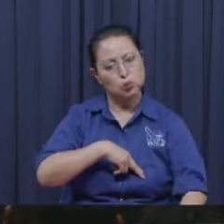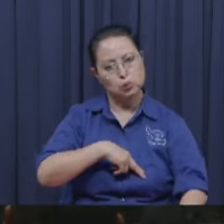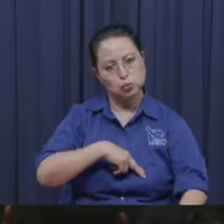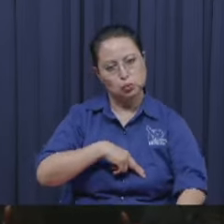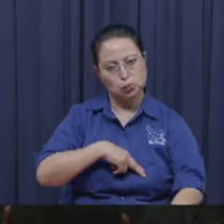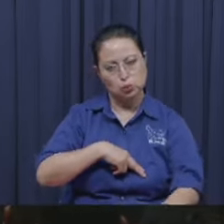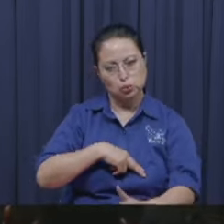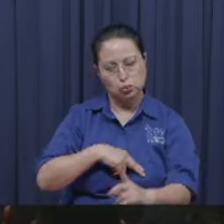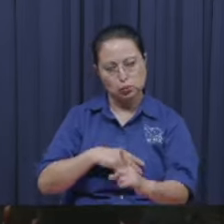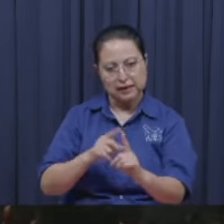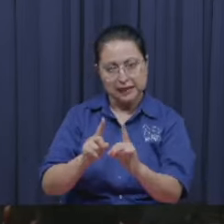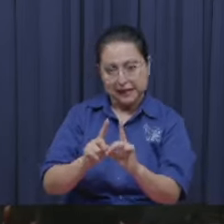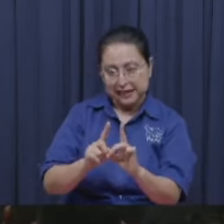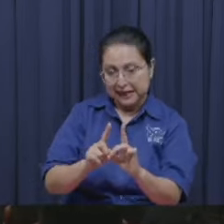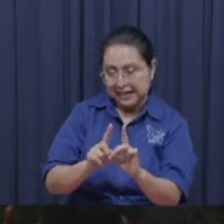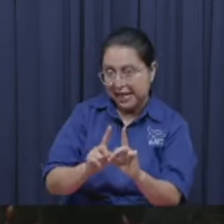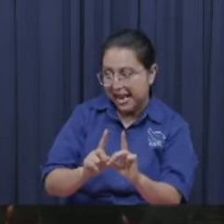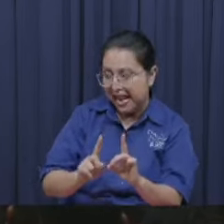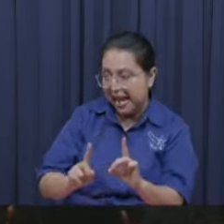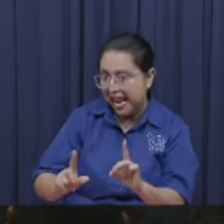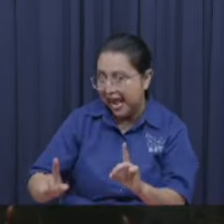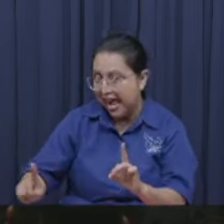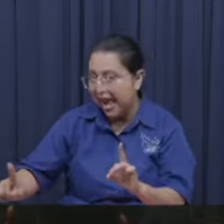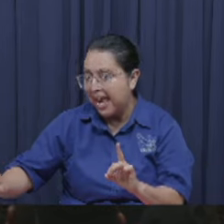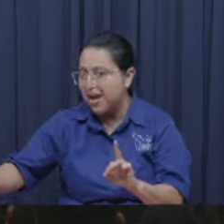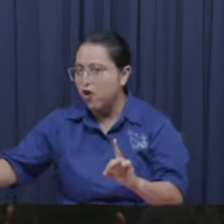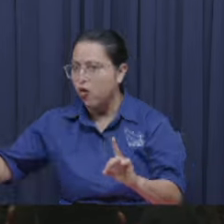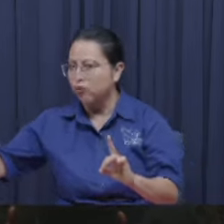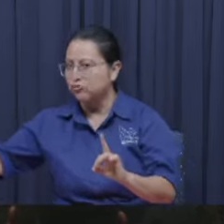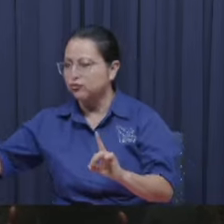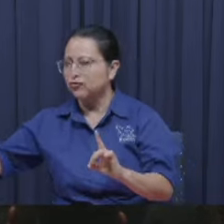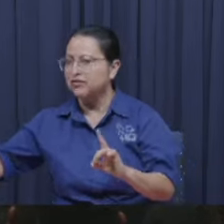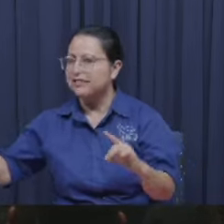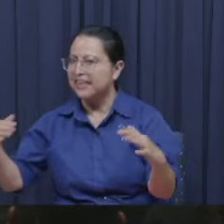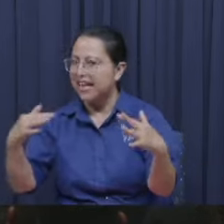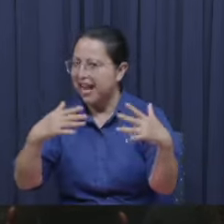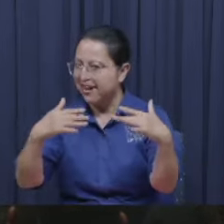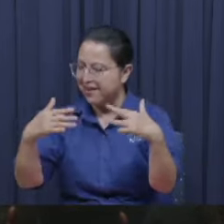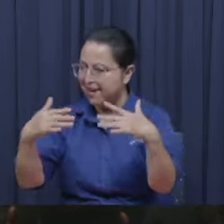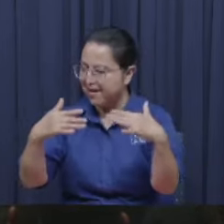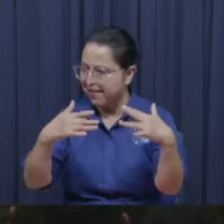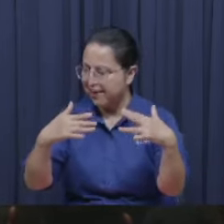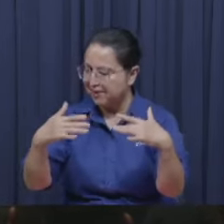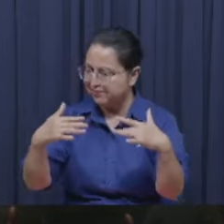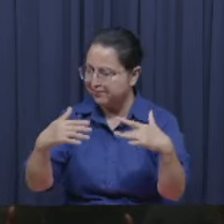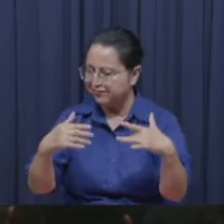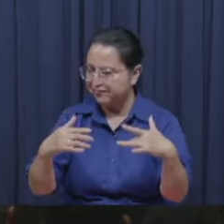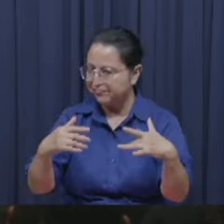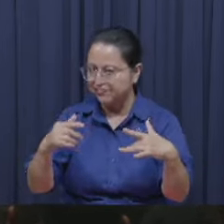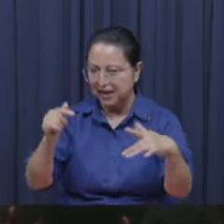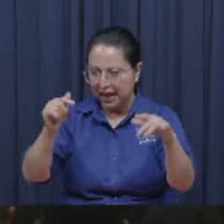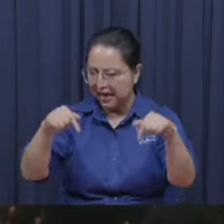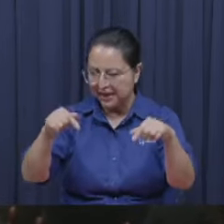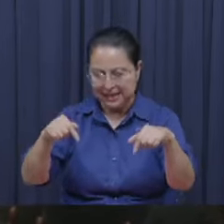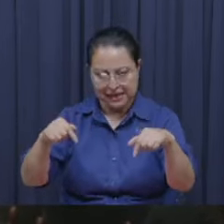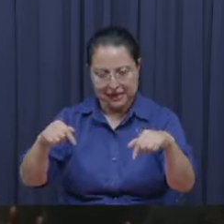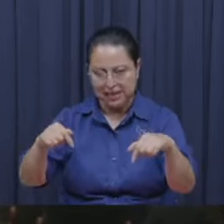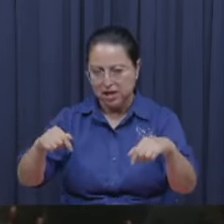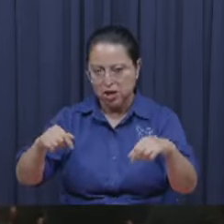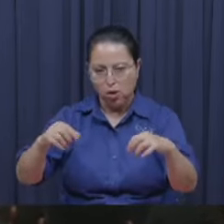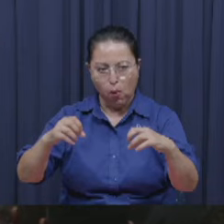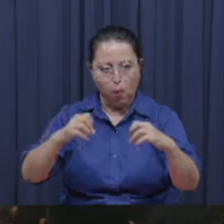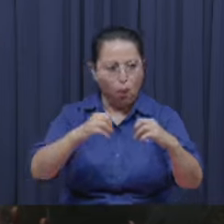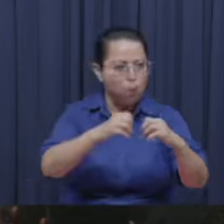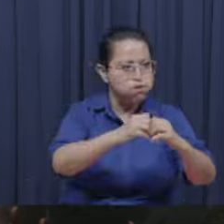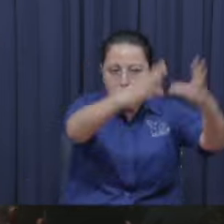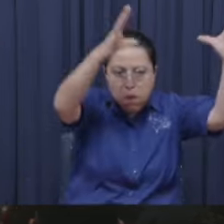la crisis bélica, de los bombazos, pues. Aquí no se oye que un bombazo por allá, ni las sirenas,